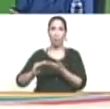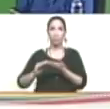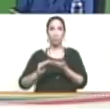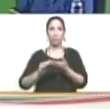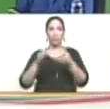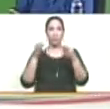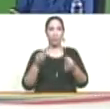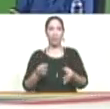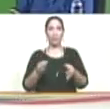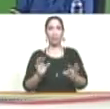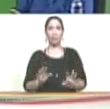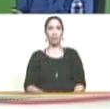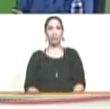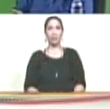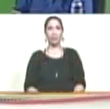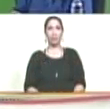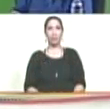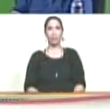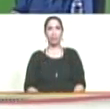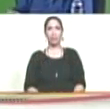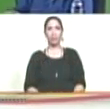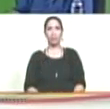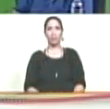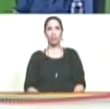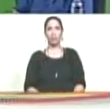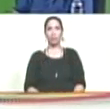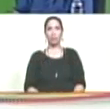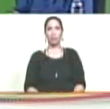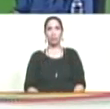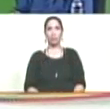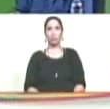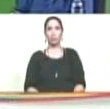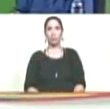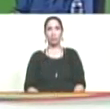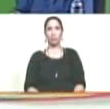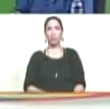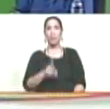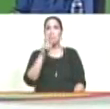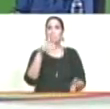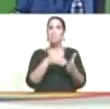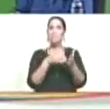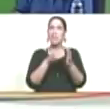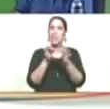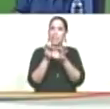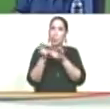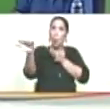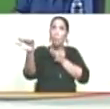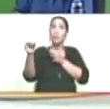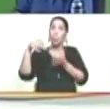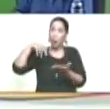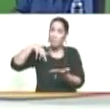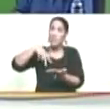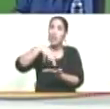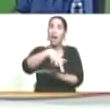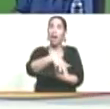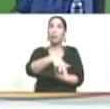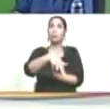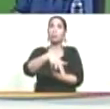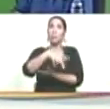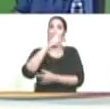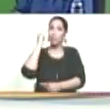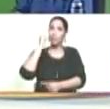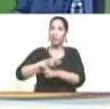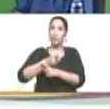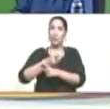concretas de justicia que se han exigido en estos 1000 kilómetros. Ya debemos llegar con